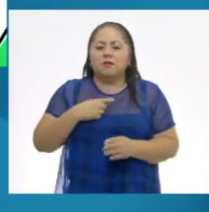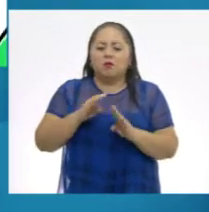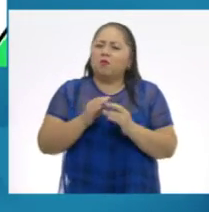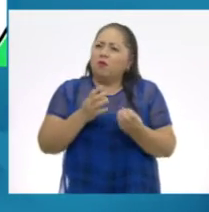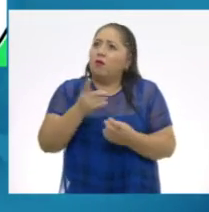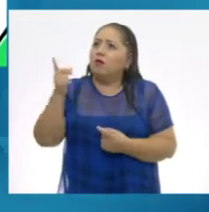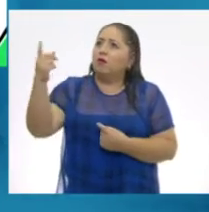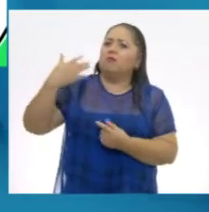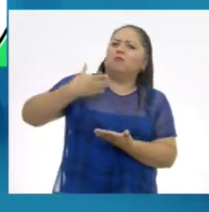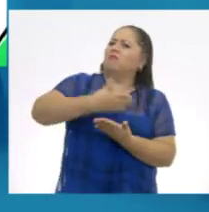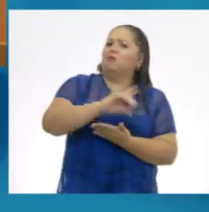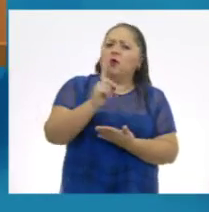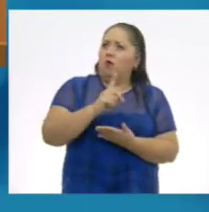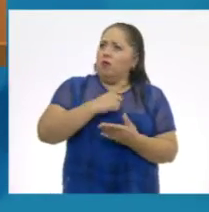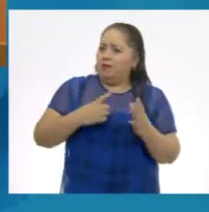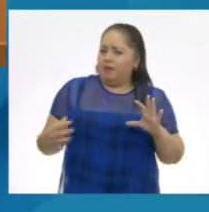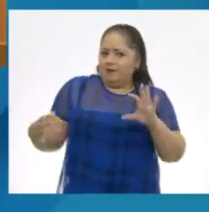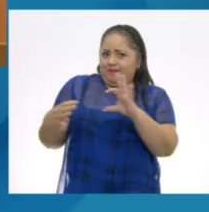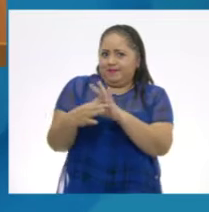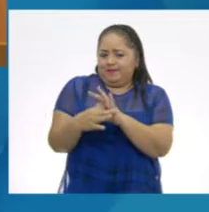los asuntos que nos afectan.